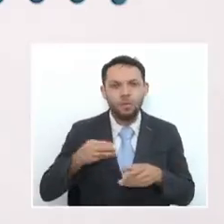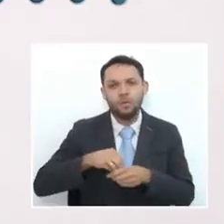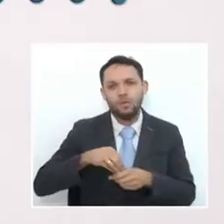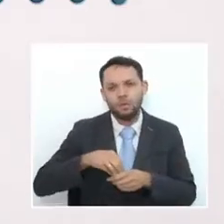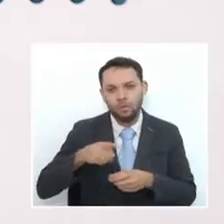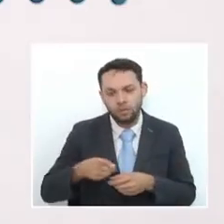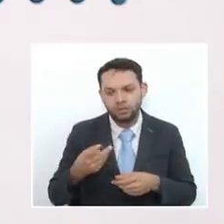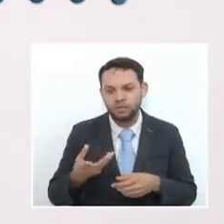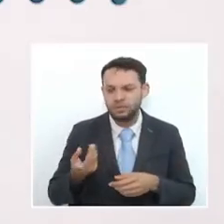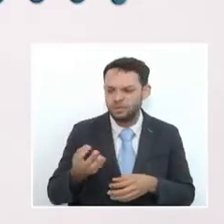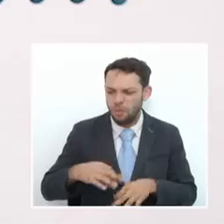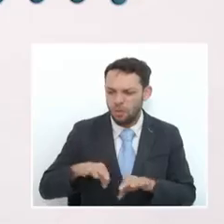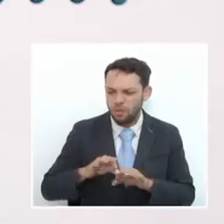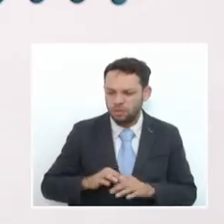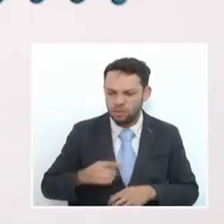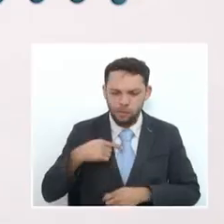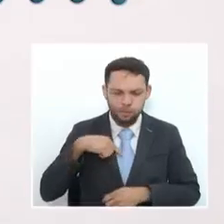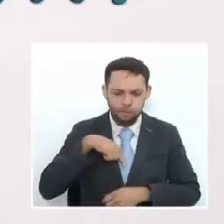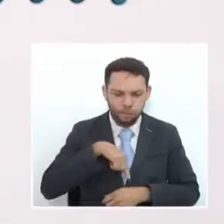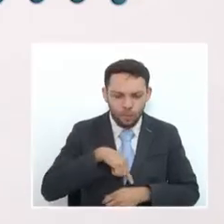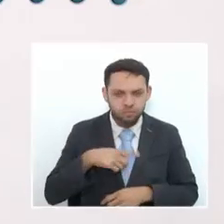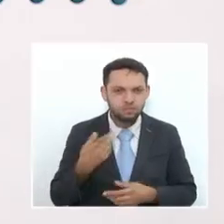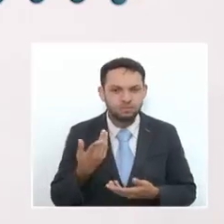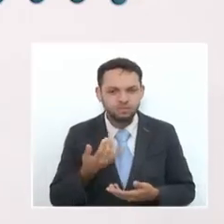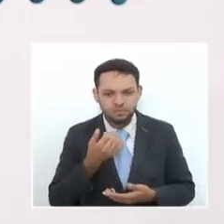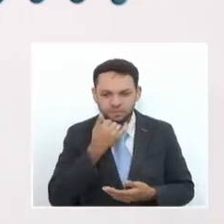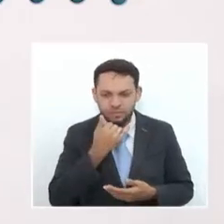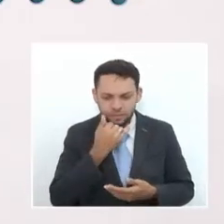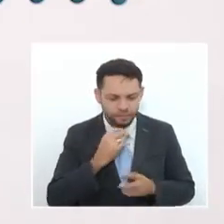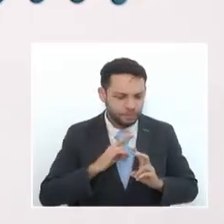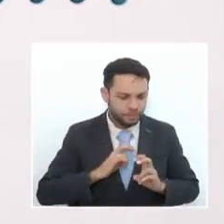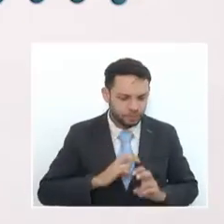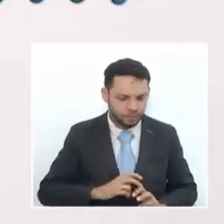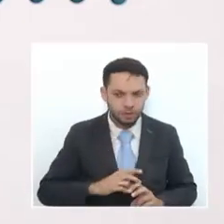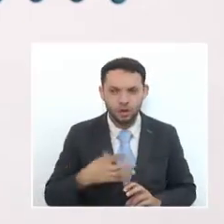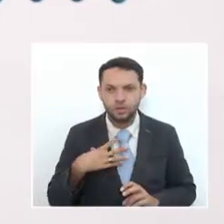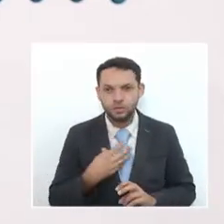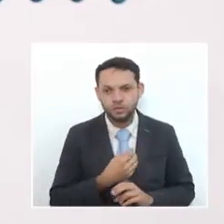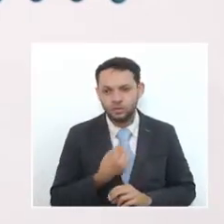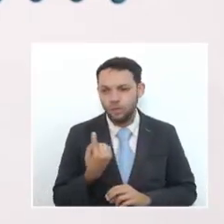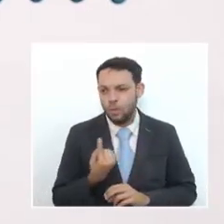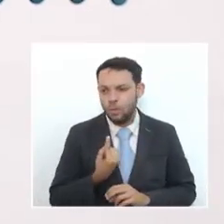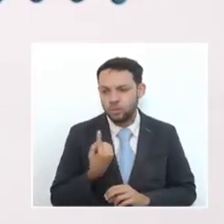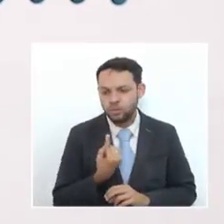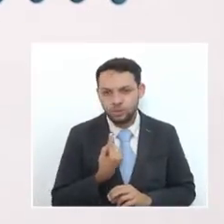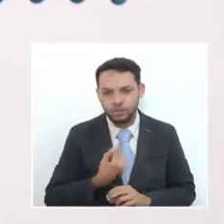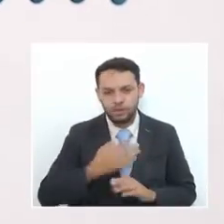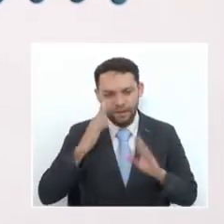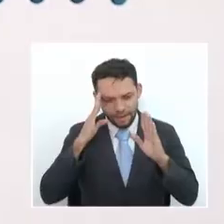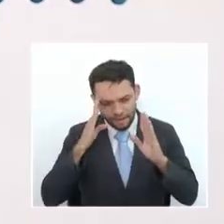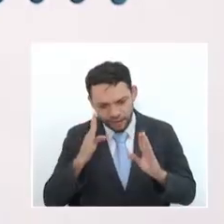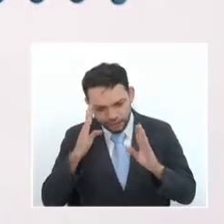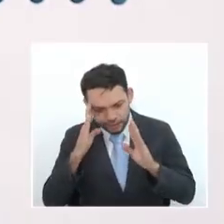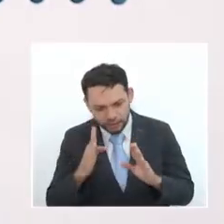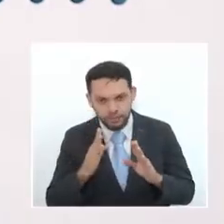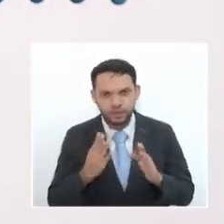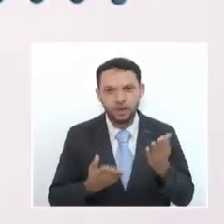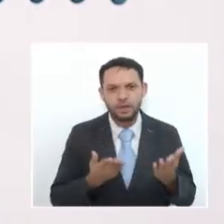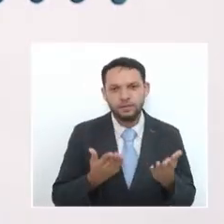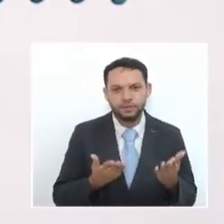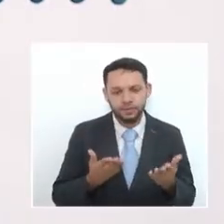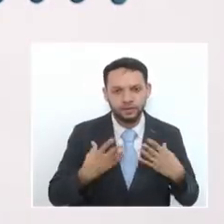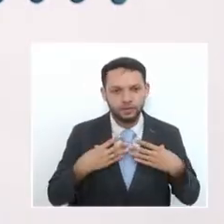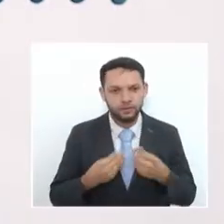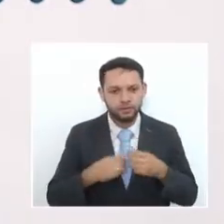lo de adentro, que es lo más importante. Nosotros solo prestamos atención y eso eventualmente a lo físico,